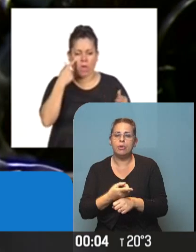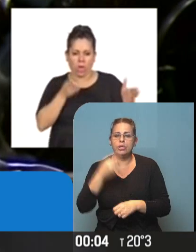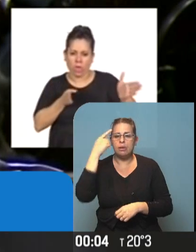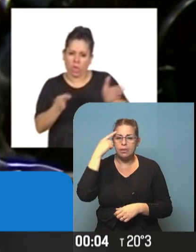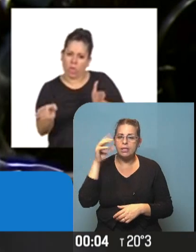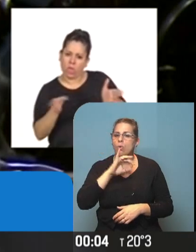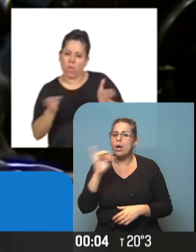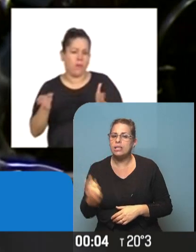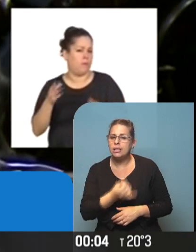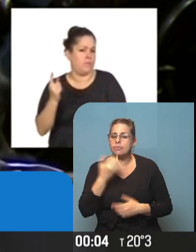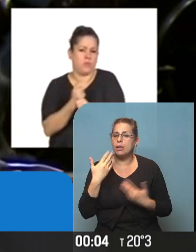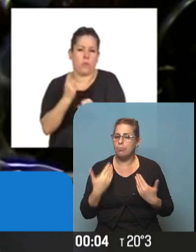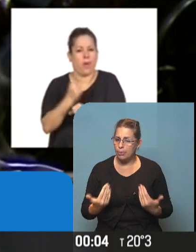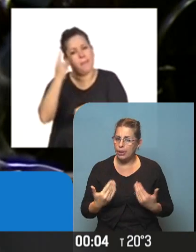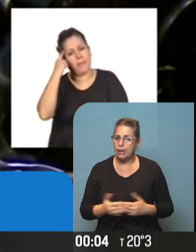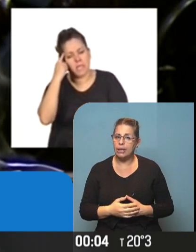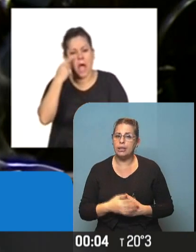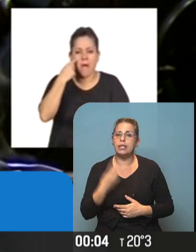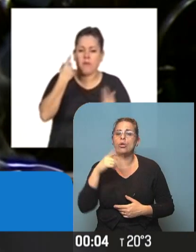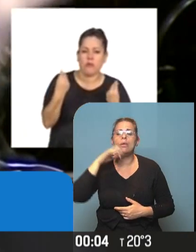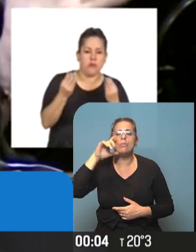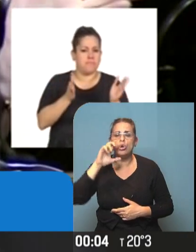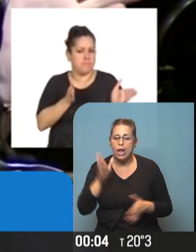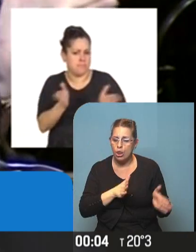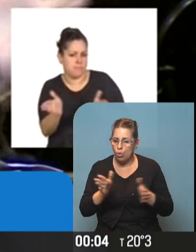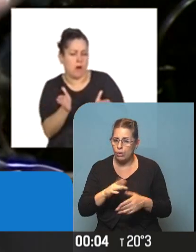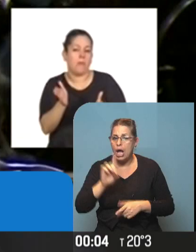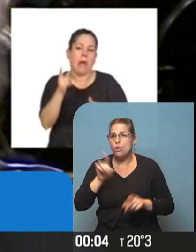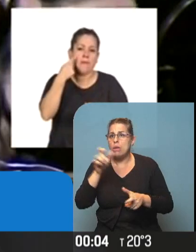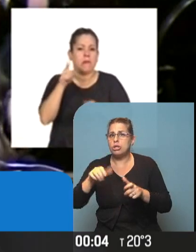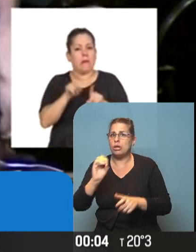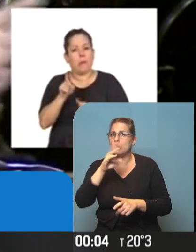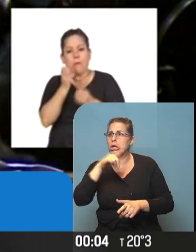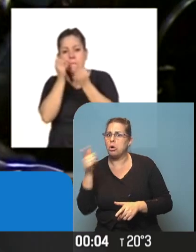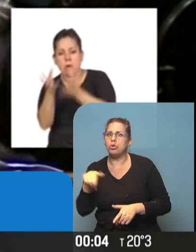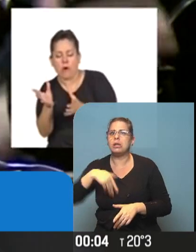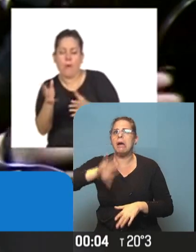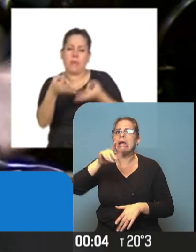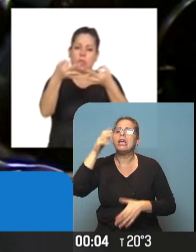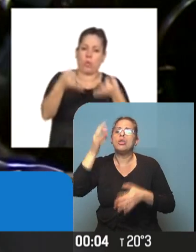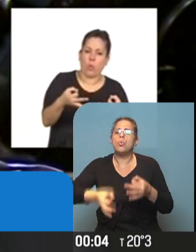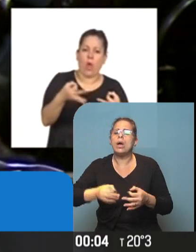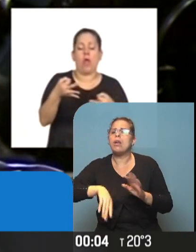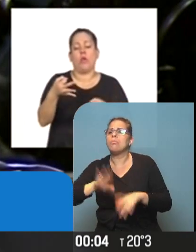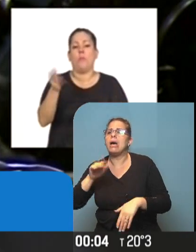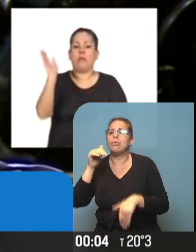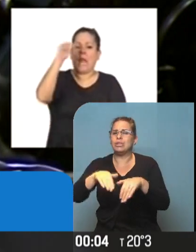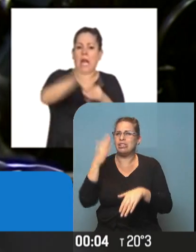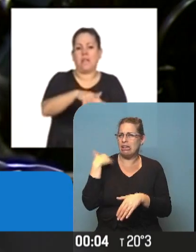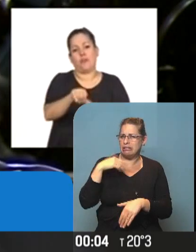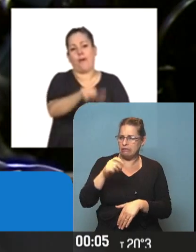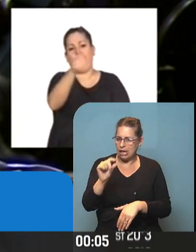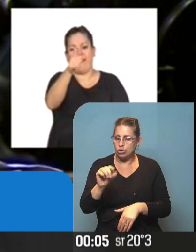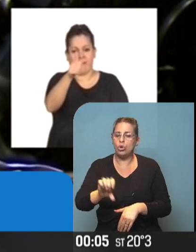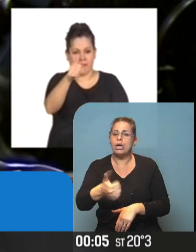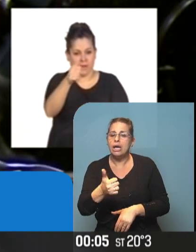o aceptar que puede haber una doble moral, porque algunos son mejores, son más educados, porque ganan la elección reciente.